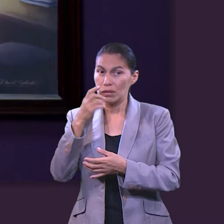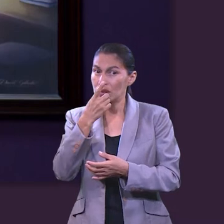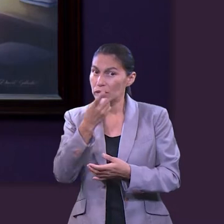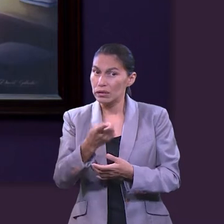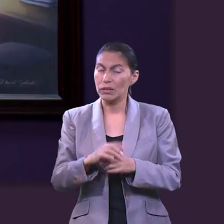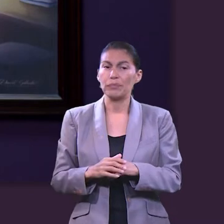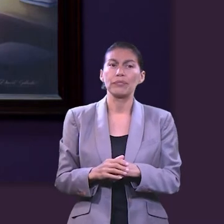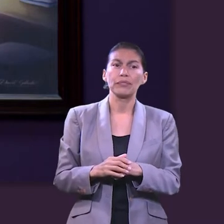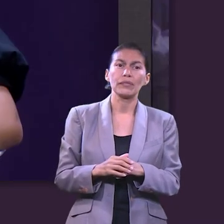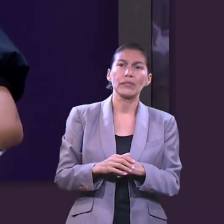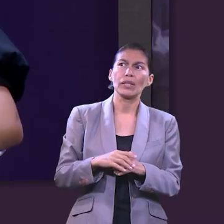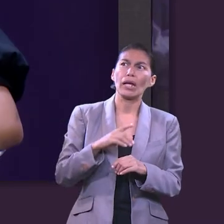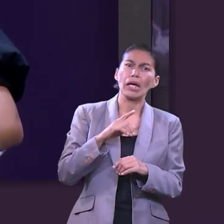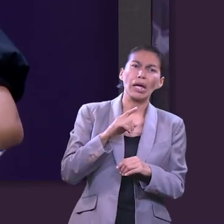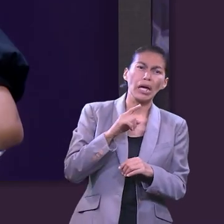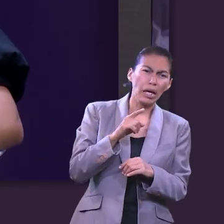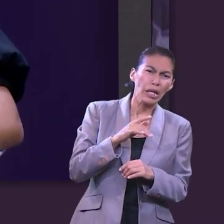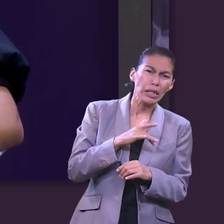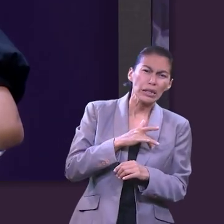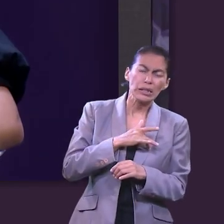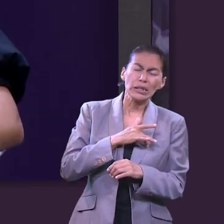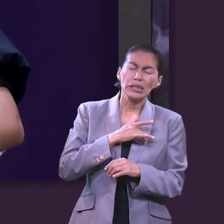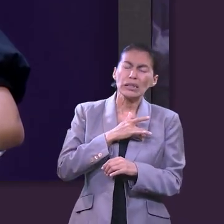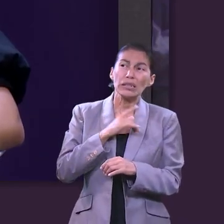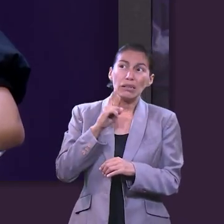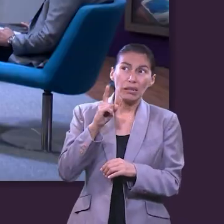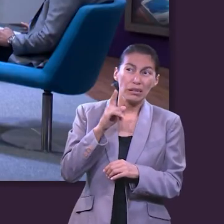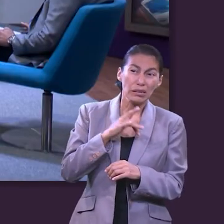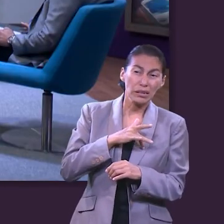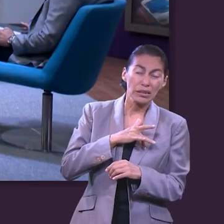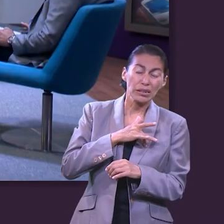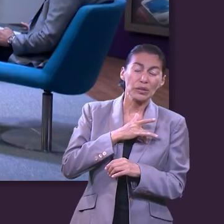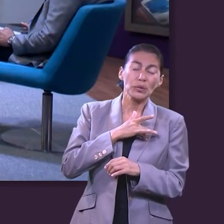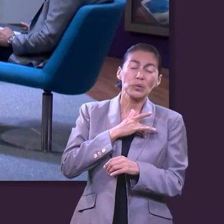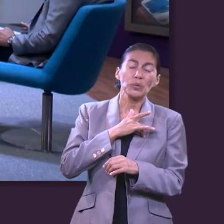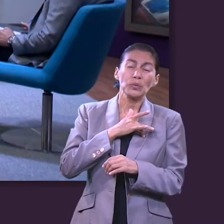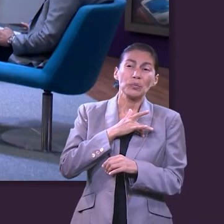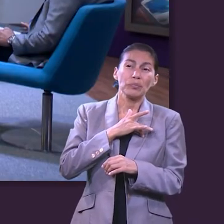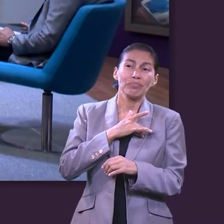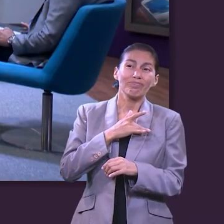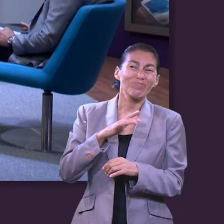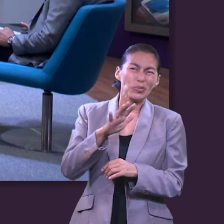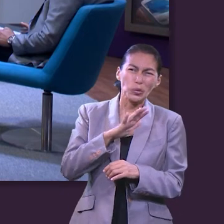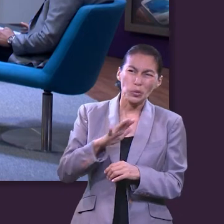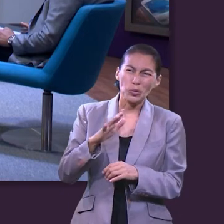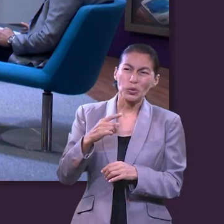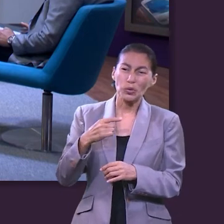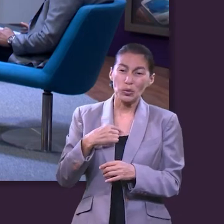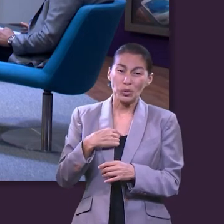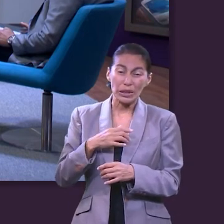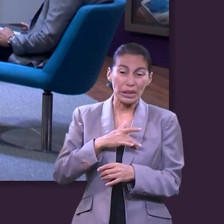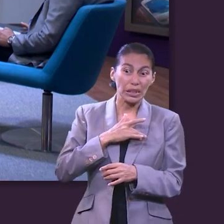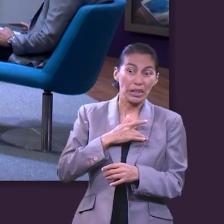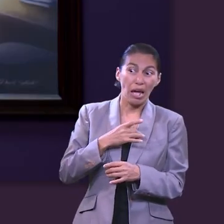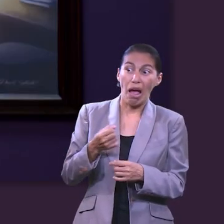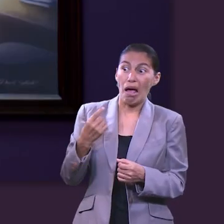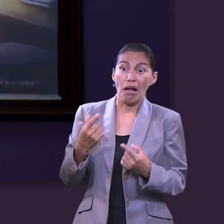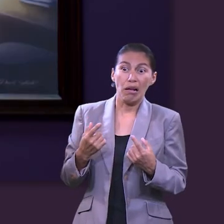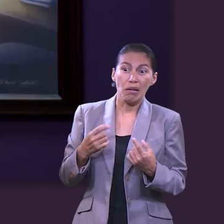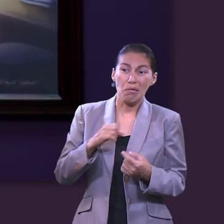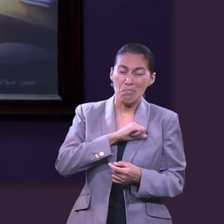el foro, que él sintió todos los males que nosotros pudimos haber sentido alguna vez.